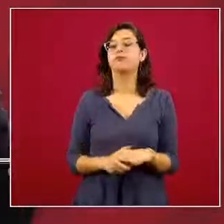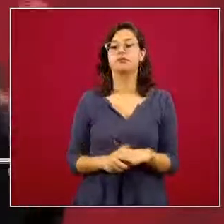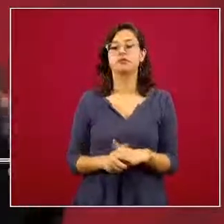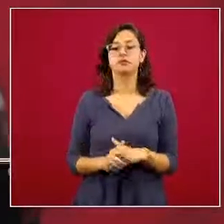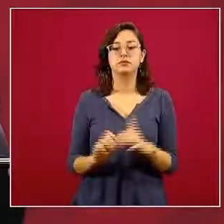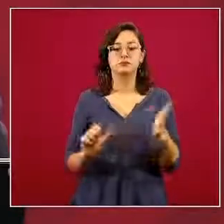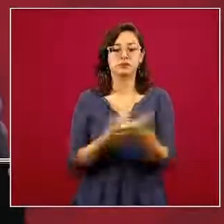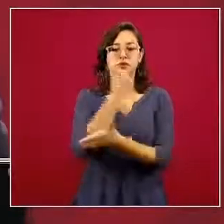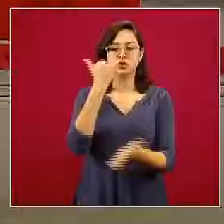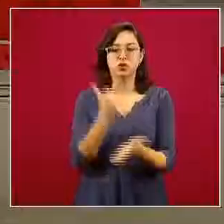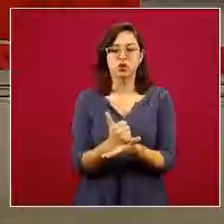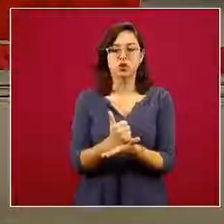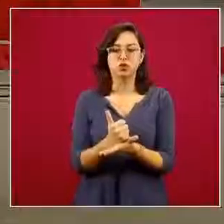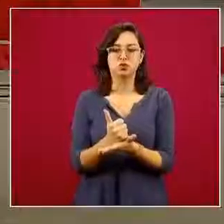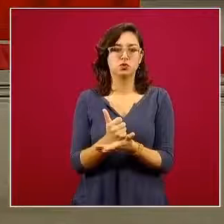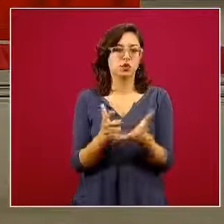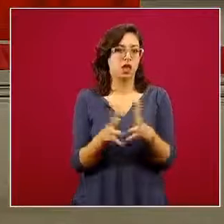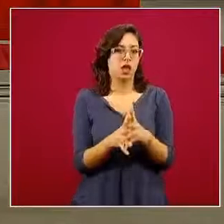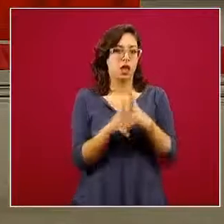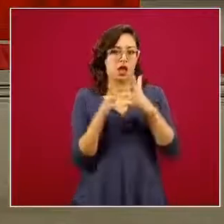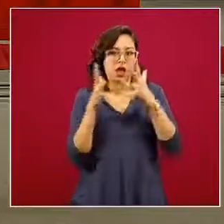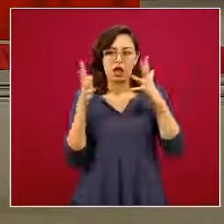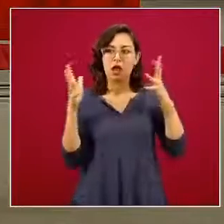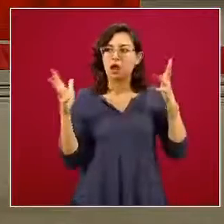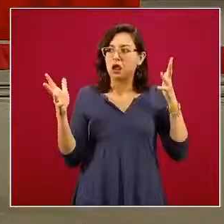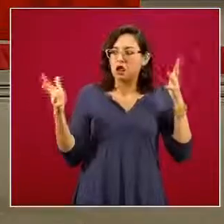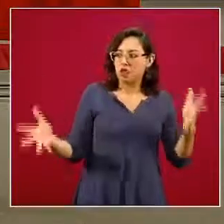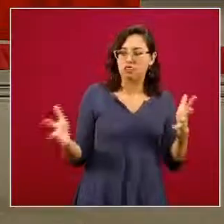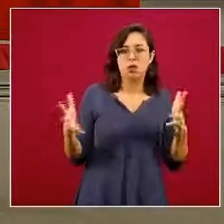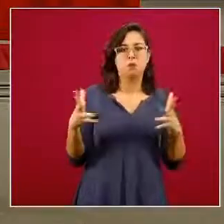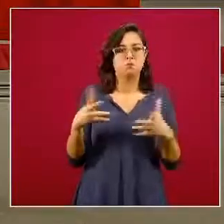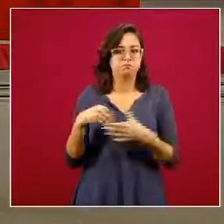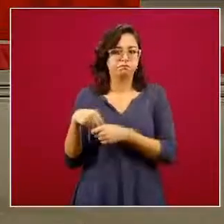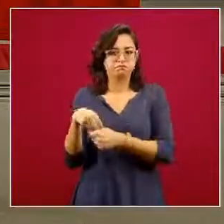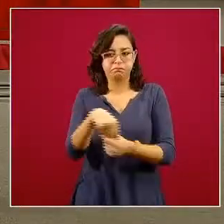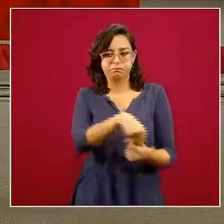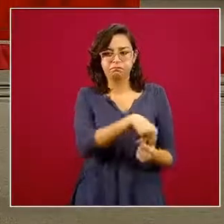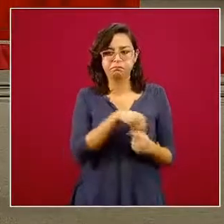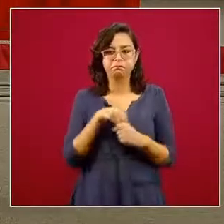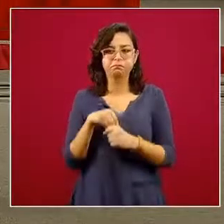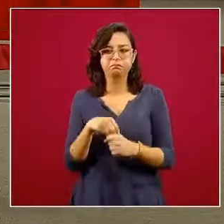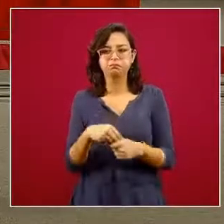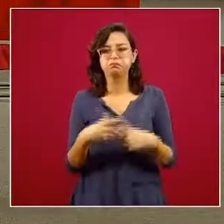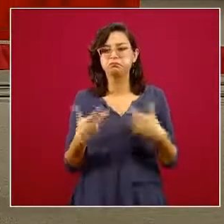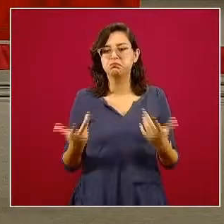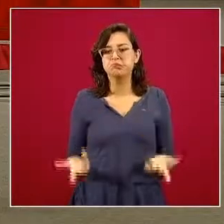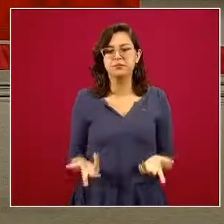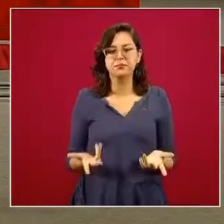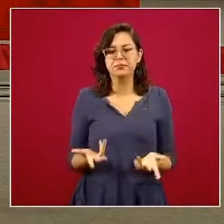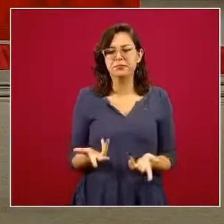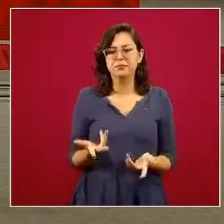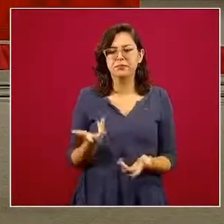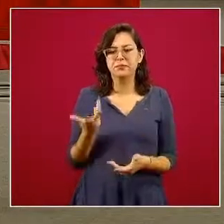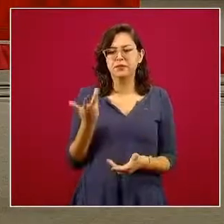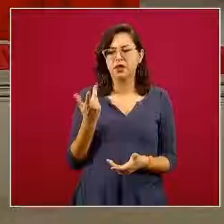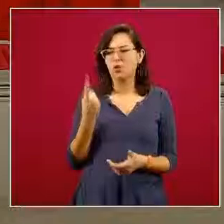agregación o la densidad poblacional es suficientemente grande como para que se convierta casi